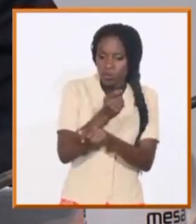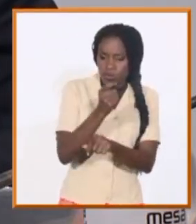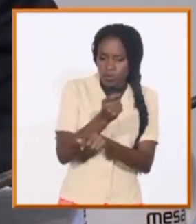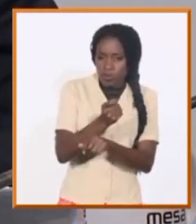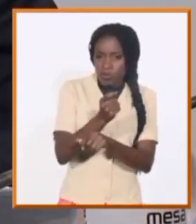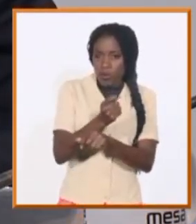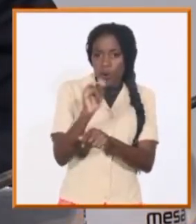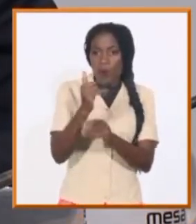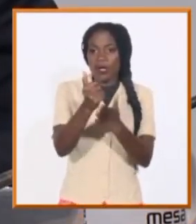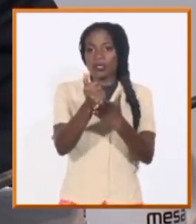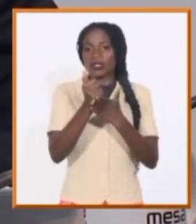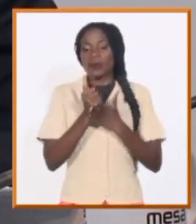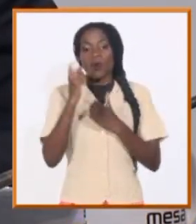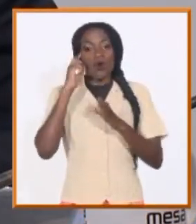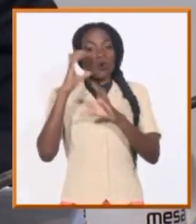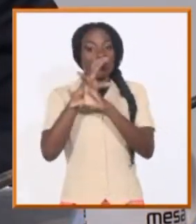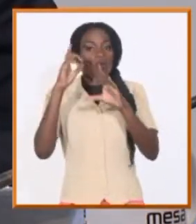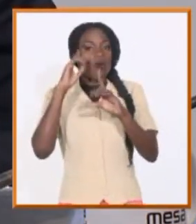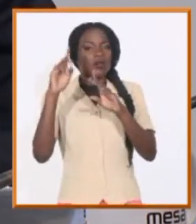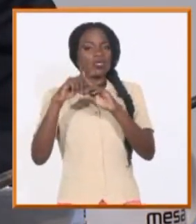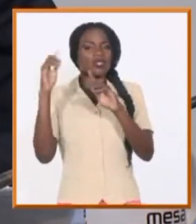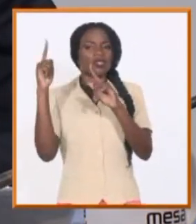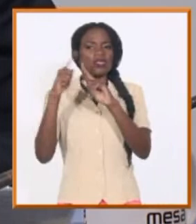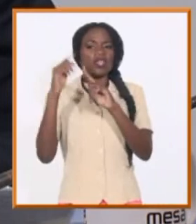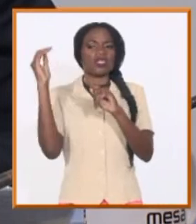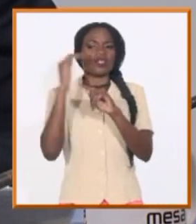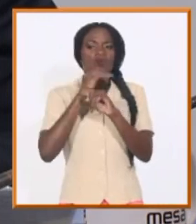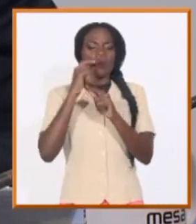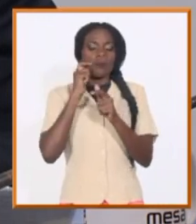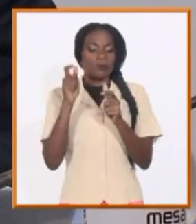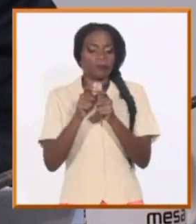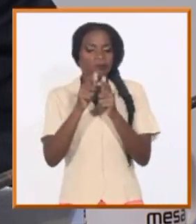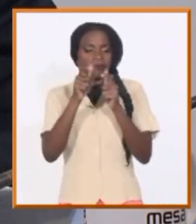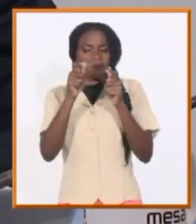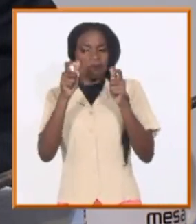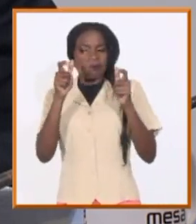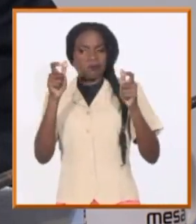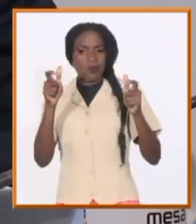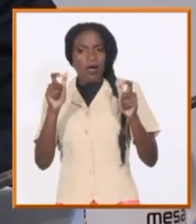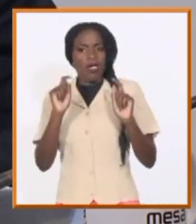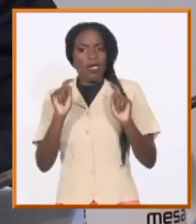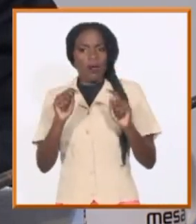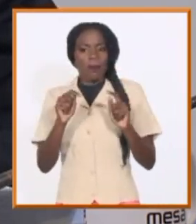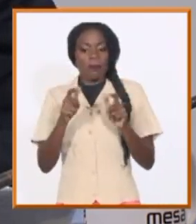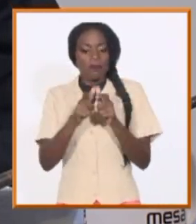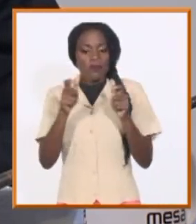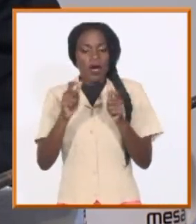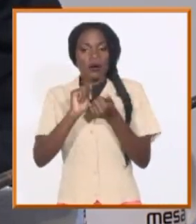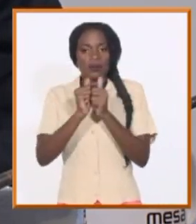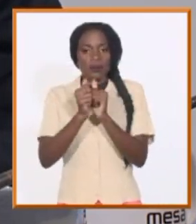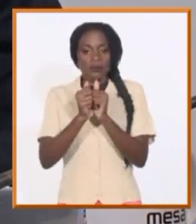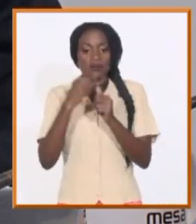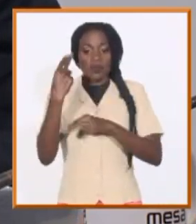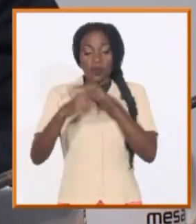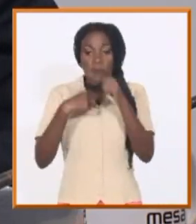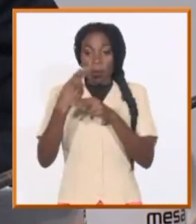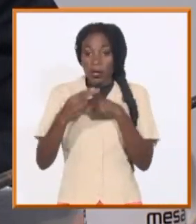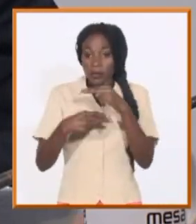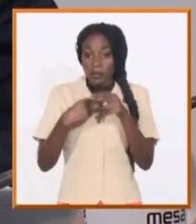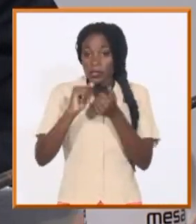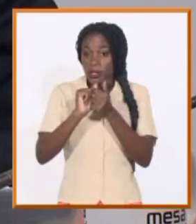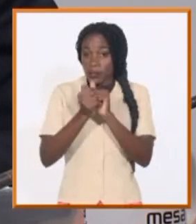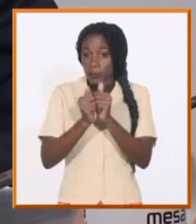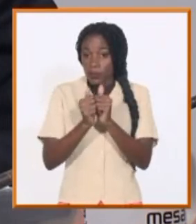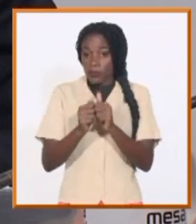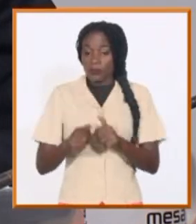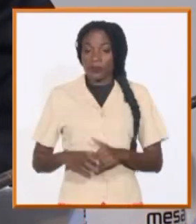del apoyo de la ciencia, de la tecnología, para incrementar esos rendimientos deportivos. Y evidentemente